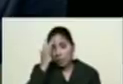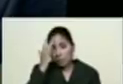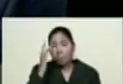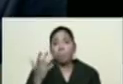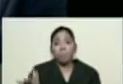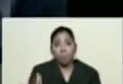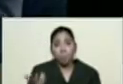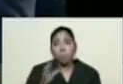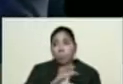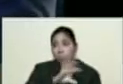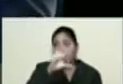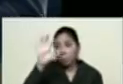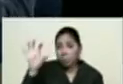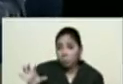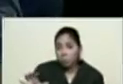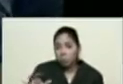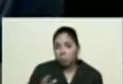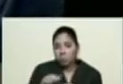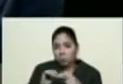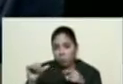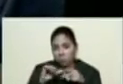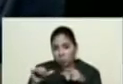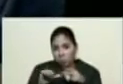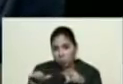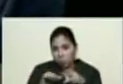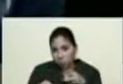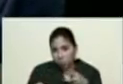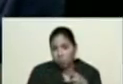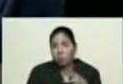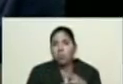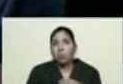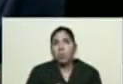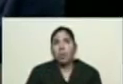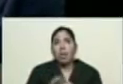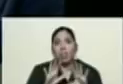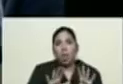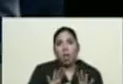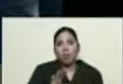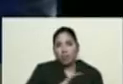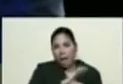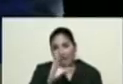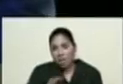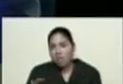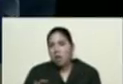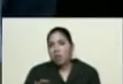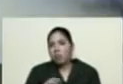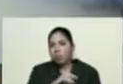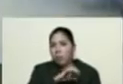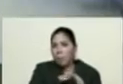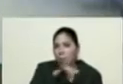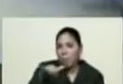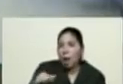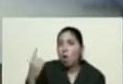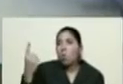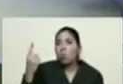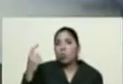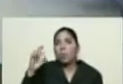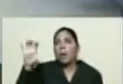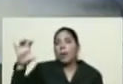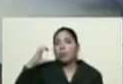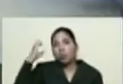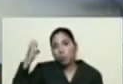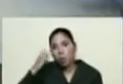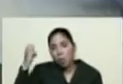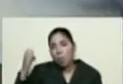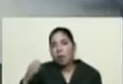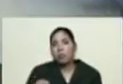de nuestra América caribeña y 7 de África más uno de Europa. Y yo les digo sinceramente, en